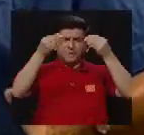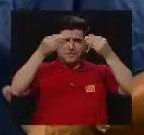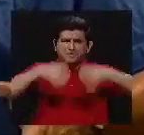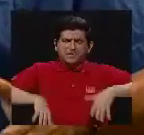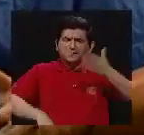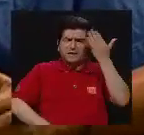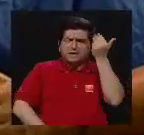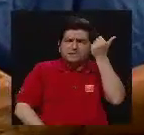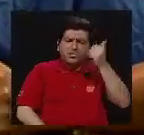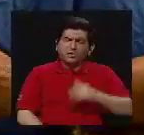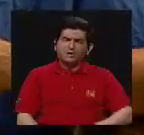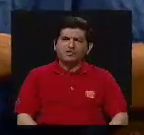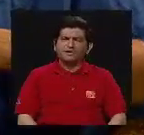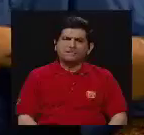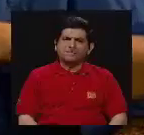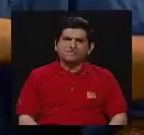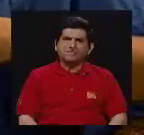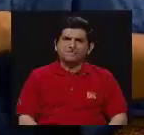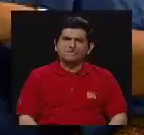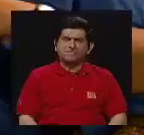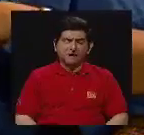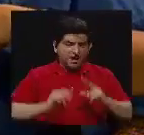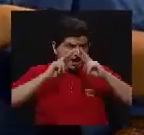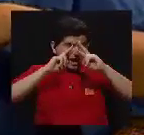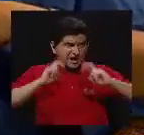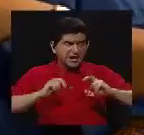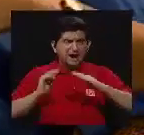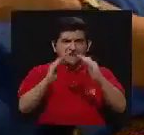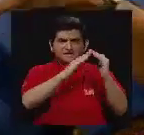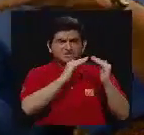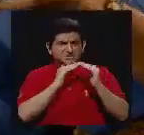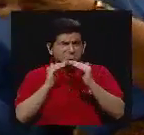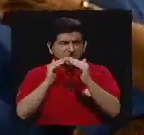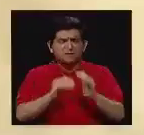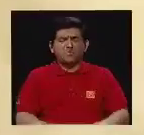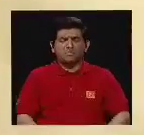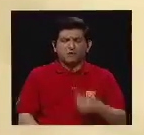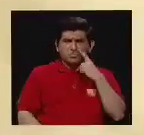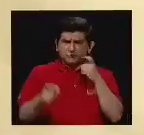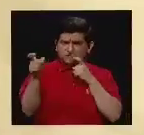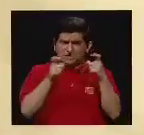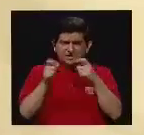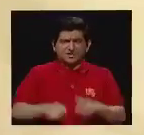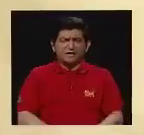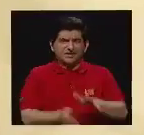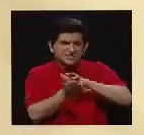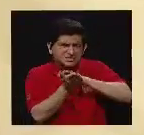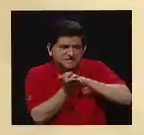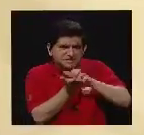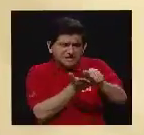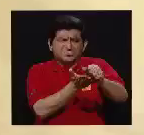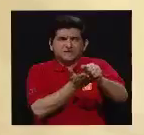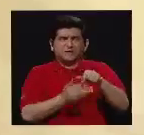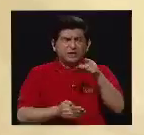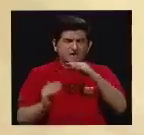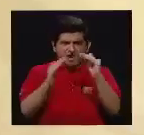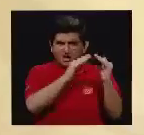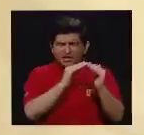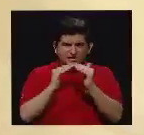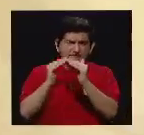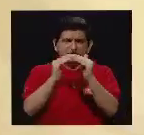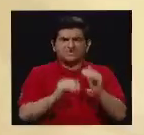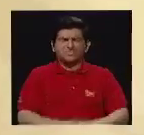qué se pierde? Porque la lectura que se hace de pueblos patriarcales que arrasan a